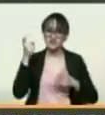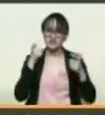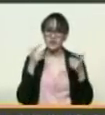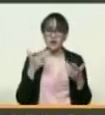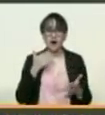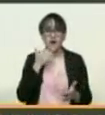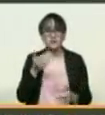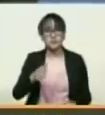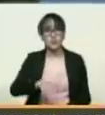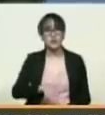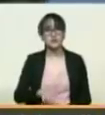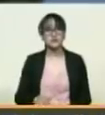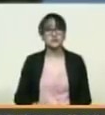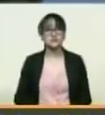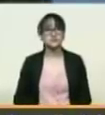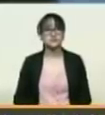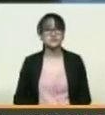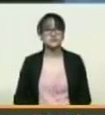está muerto.